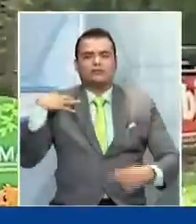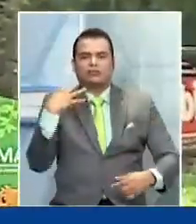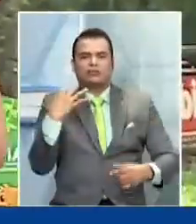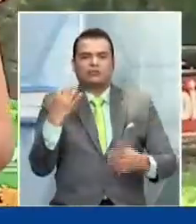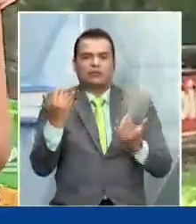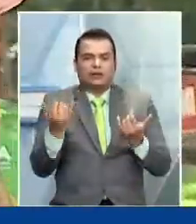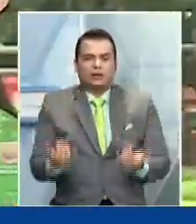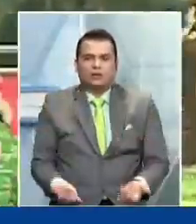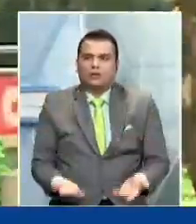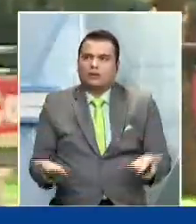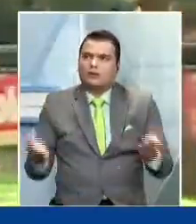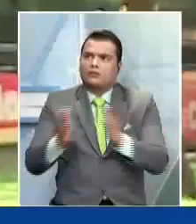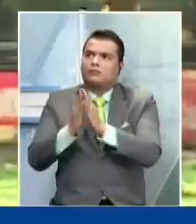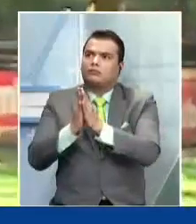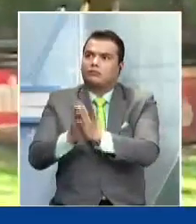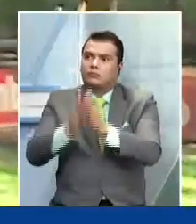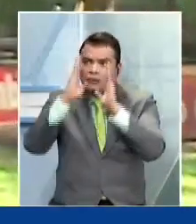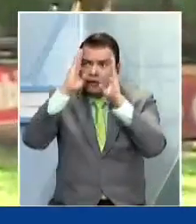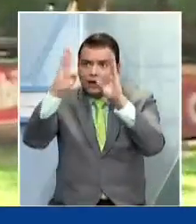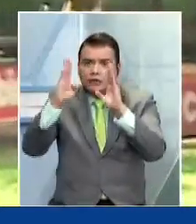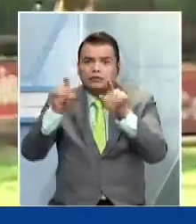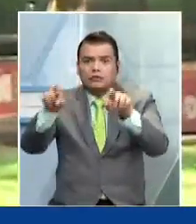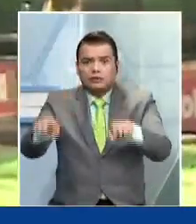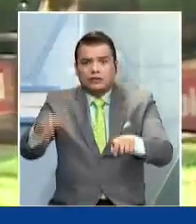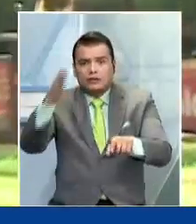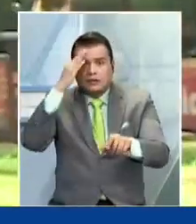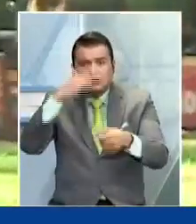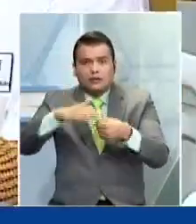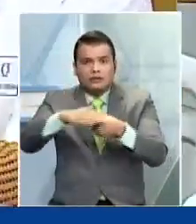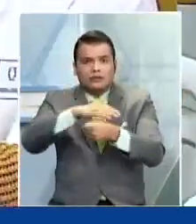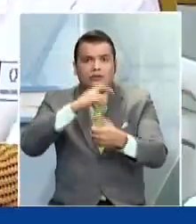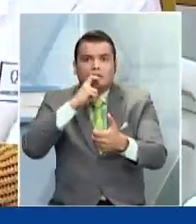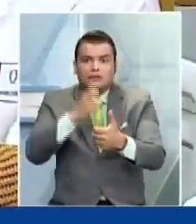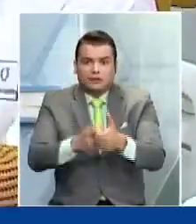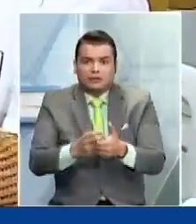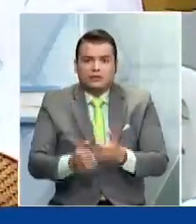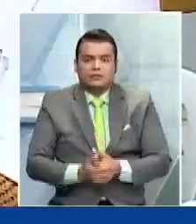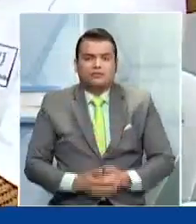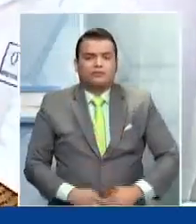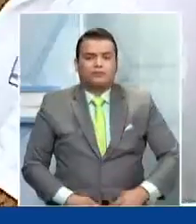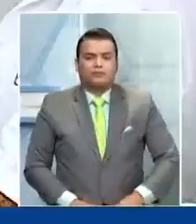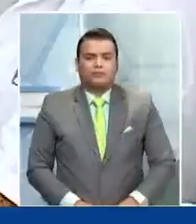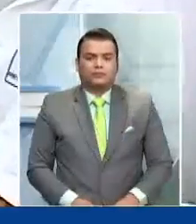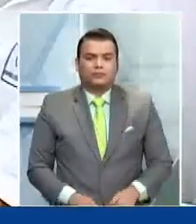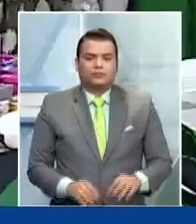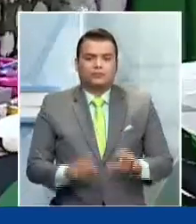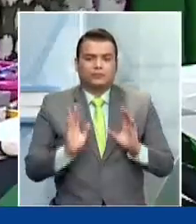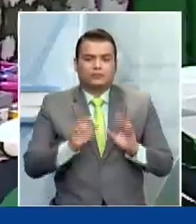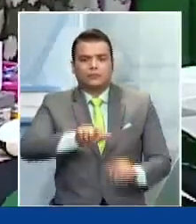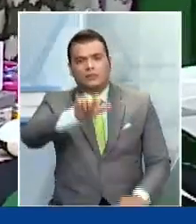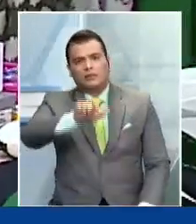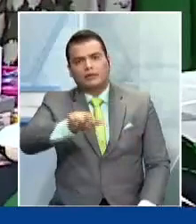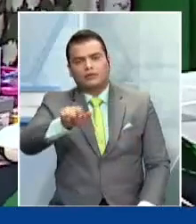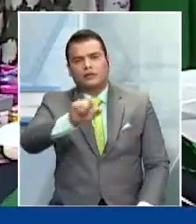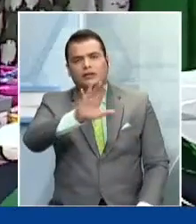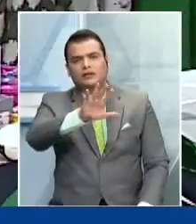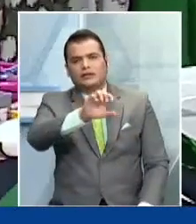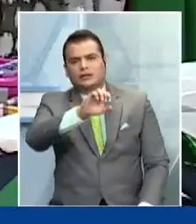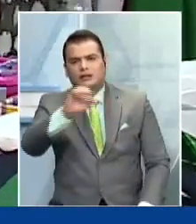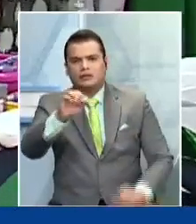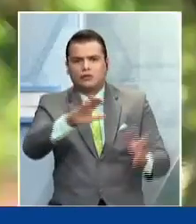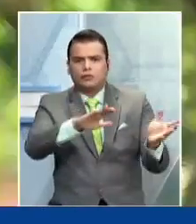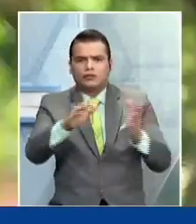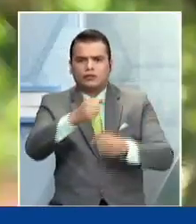piden que no los olviden en este momento de crisis que la industria de la moda atraviesa. En este gremio, más de 500 personas han perdido sus empleos,